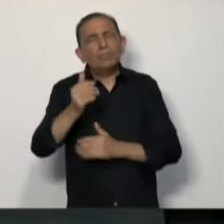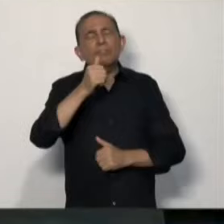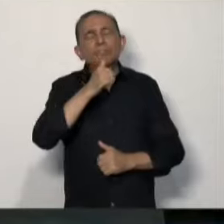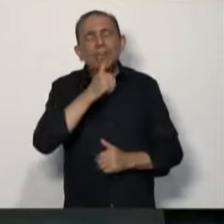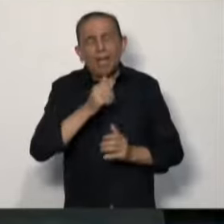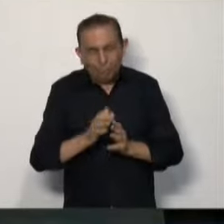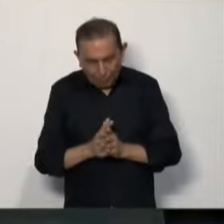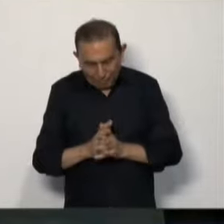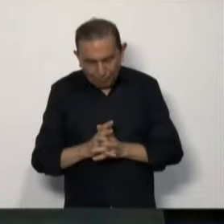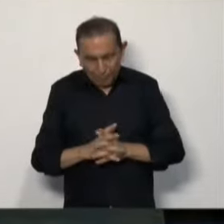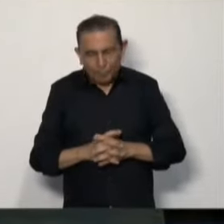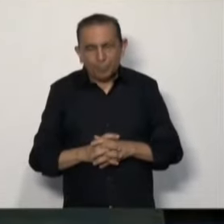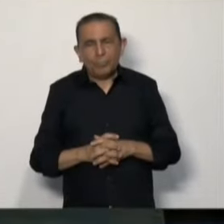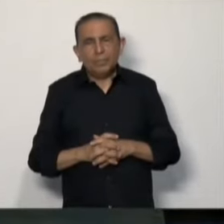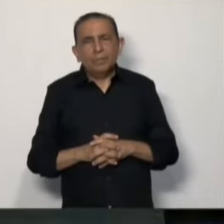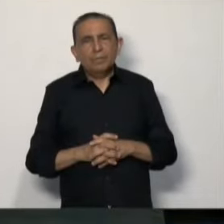siglos.